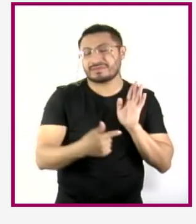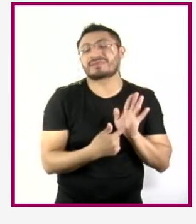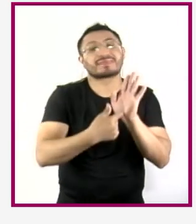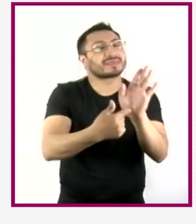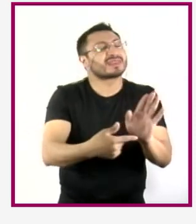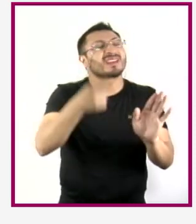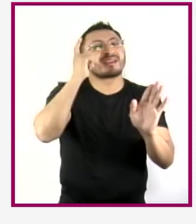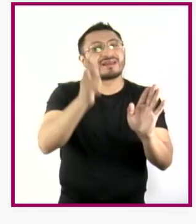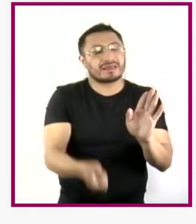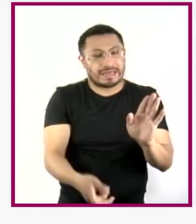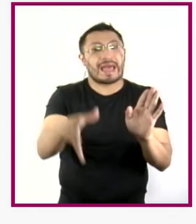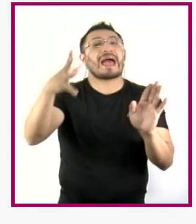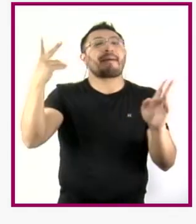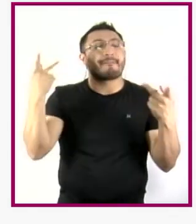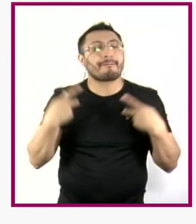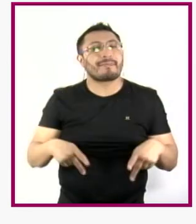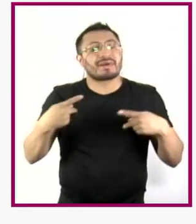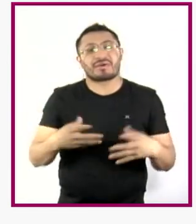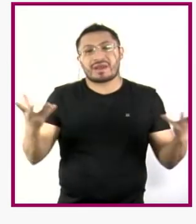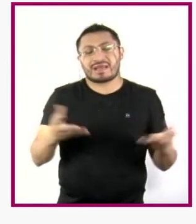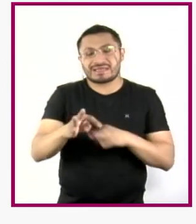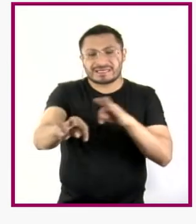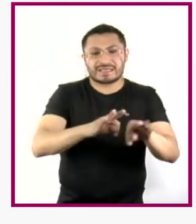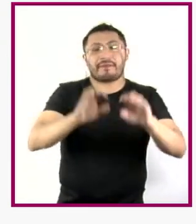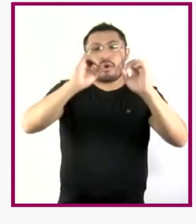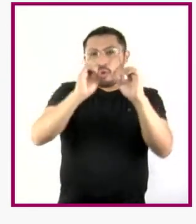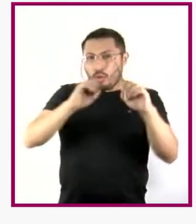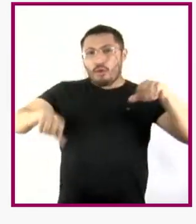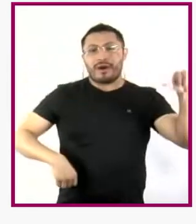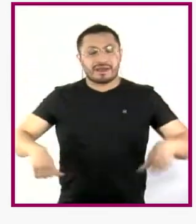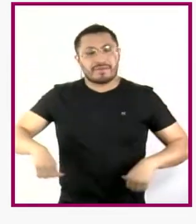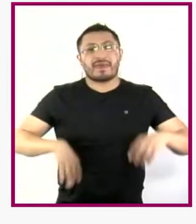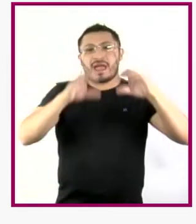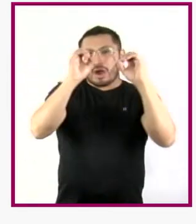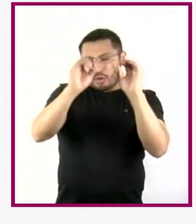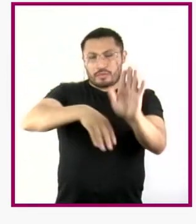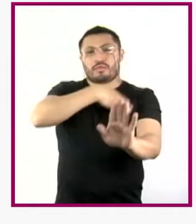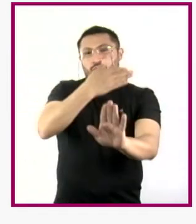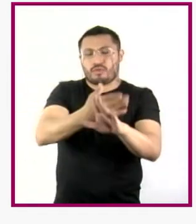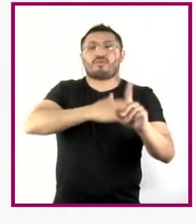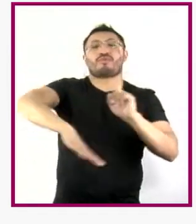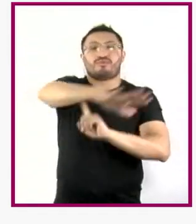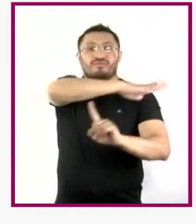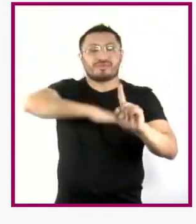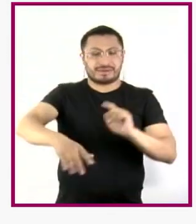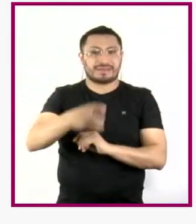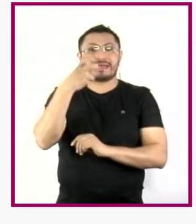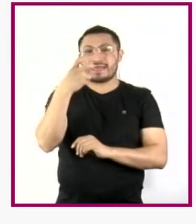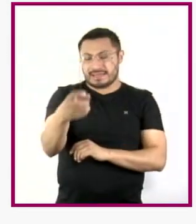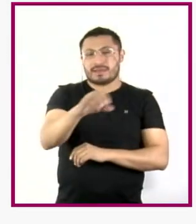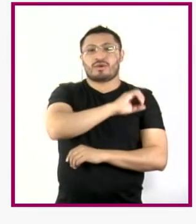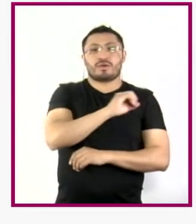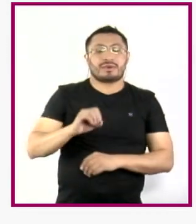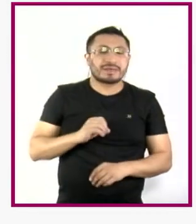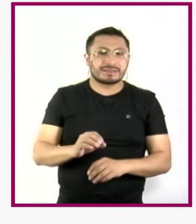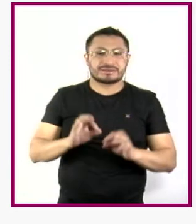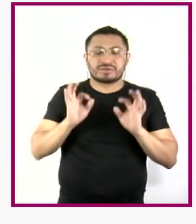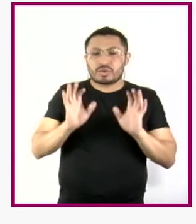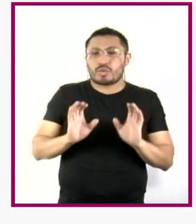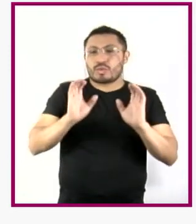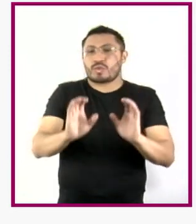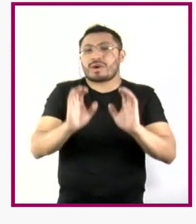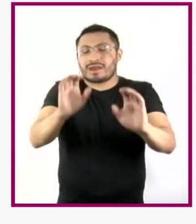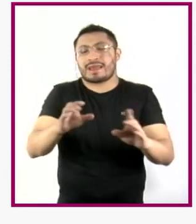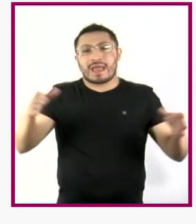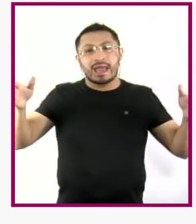alude a quien realice obras o actividades que afecten o puedan afectar el ambiente, está obligado a prevenir, minimizar